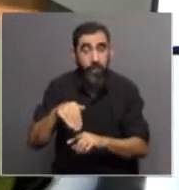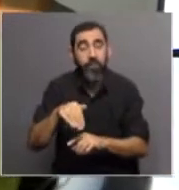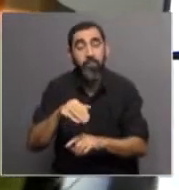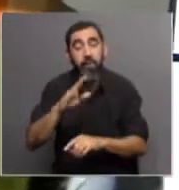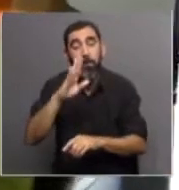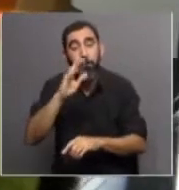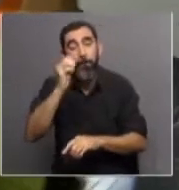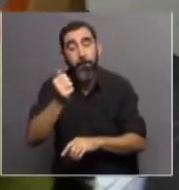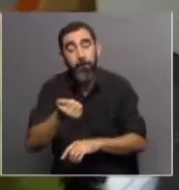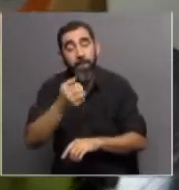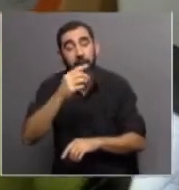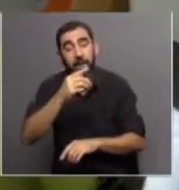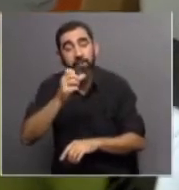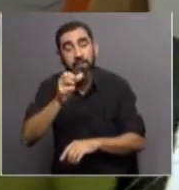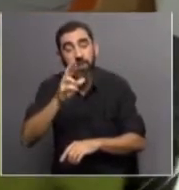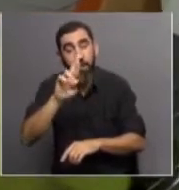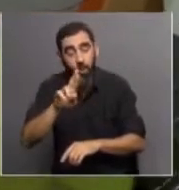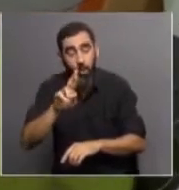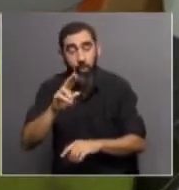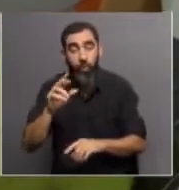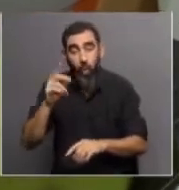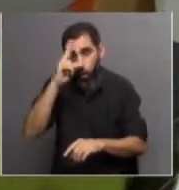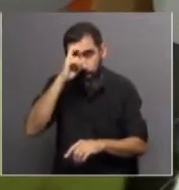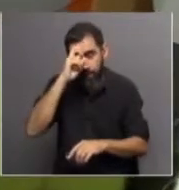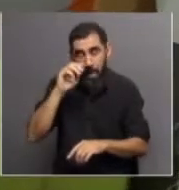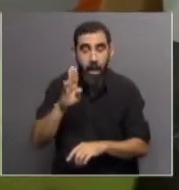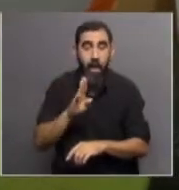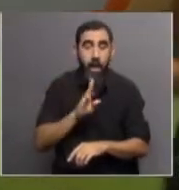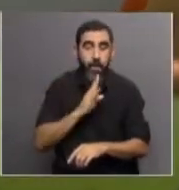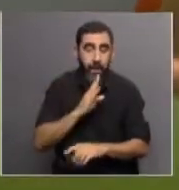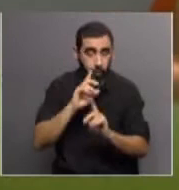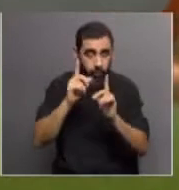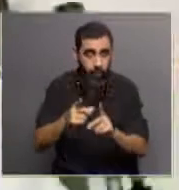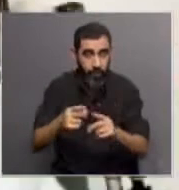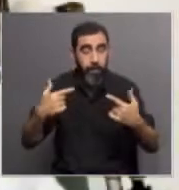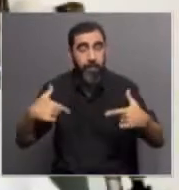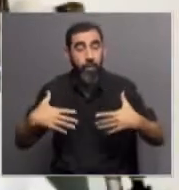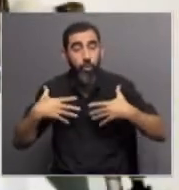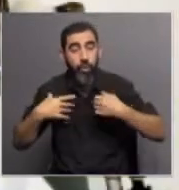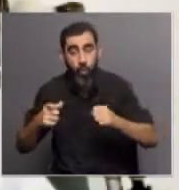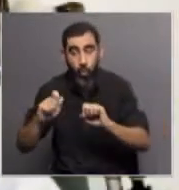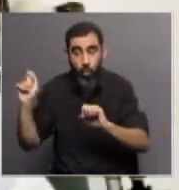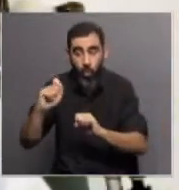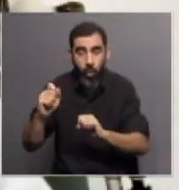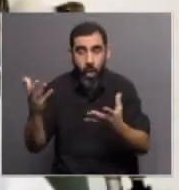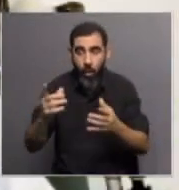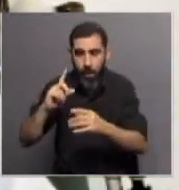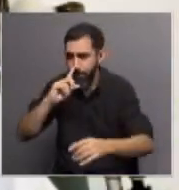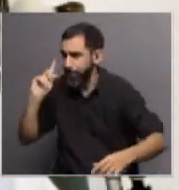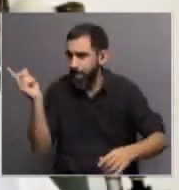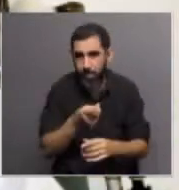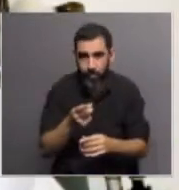y el Sanatorio Americano, coordinado con el Ministerio de Salud Pública, que tiene un tiempo de reacción mucho más rápido